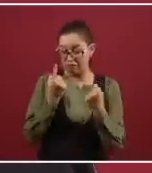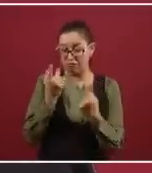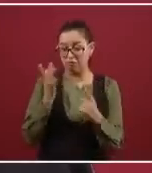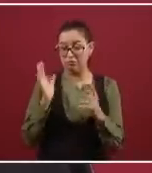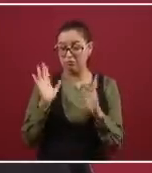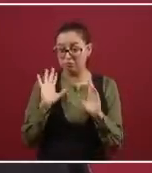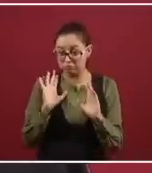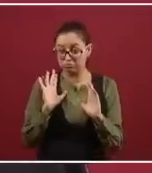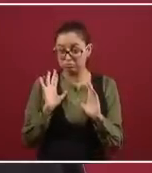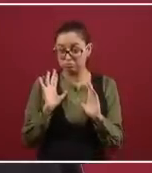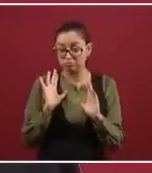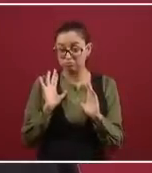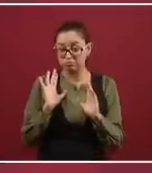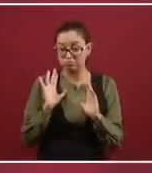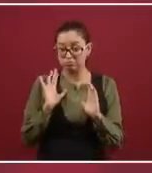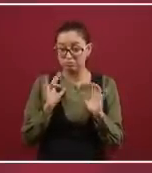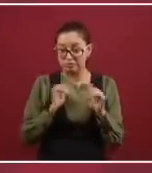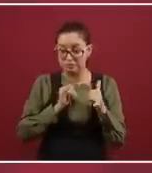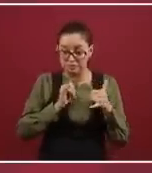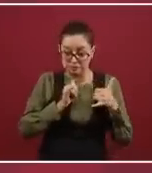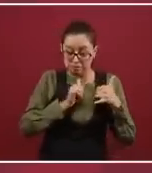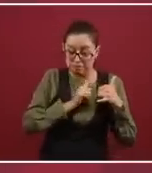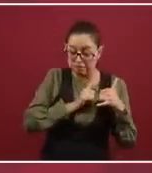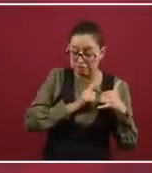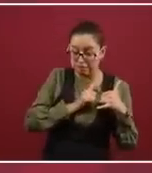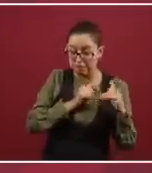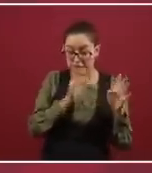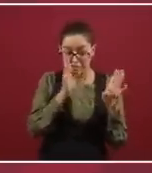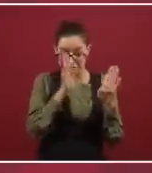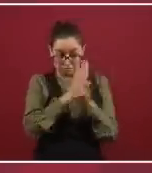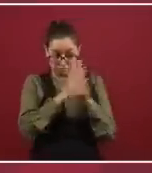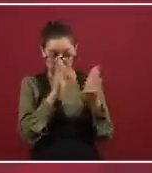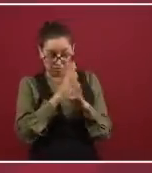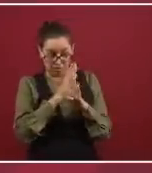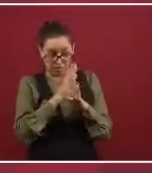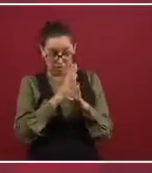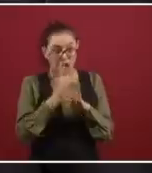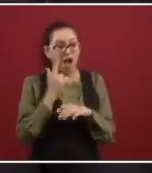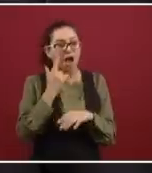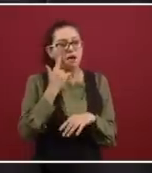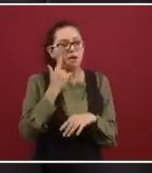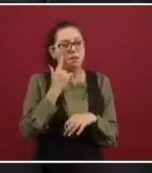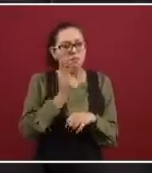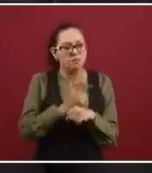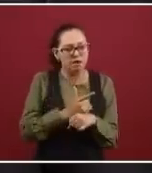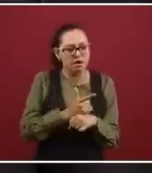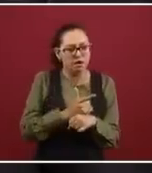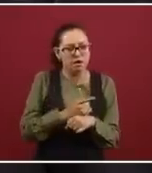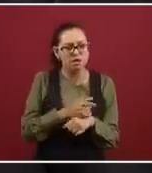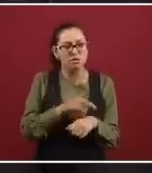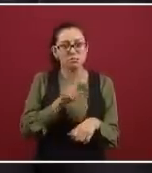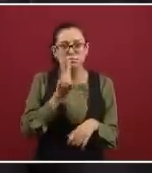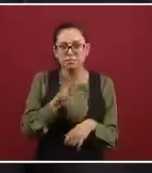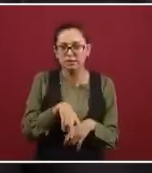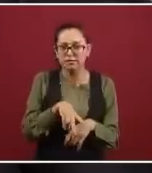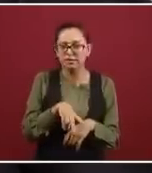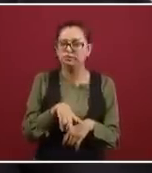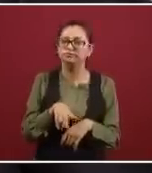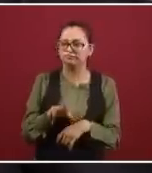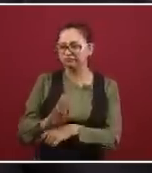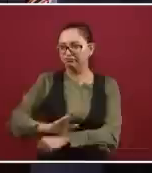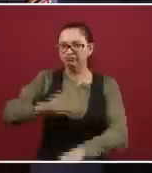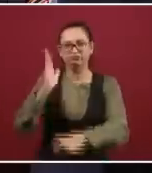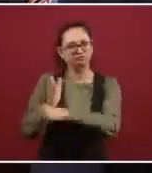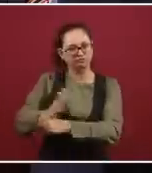le demuestra, se le aplica la ley, porque eso es